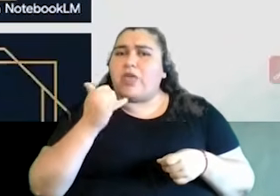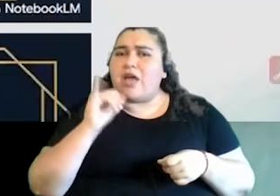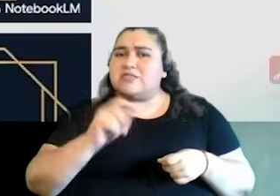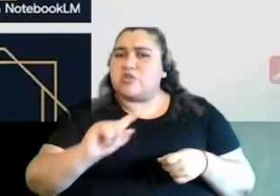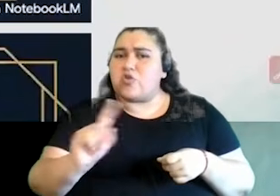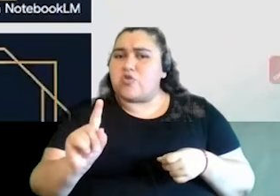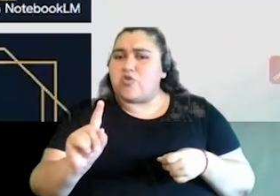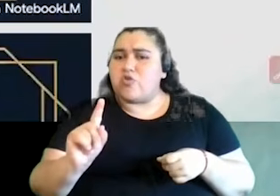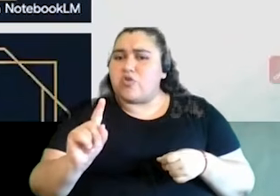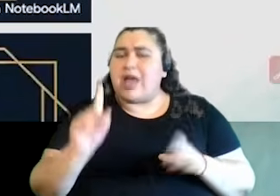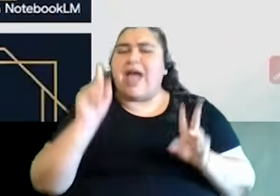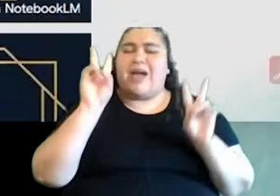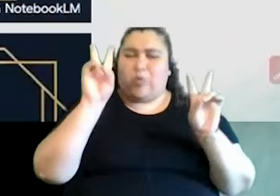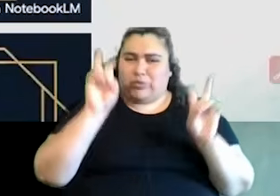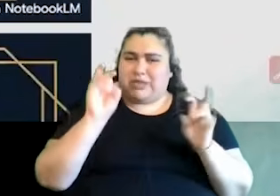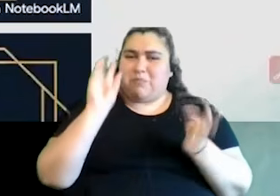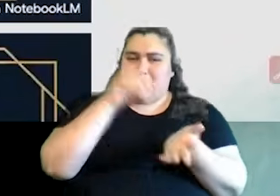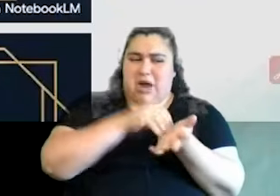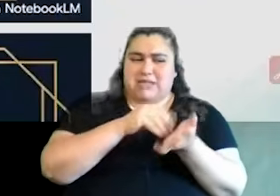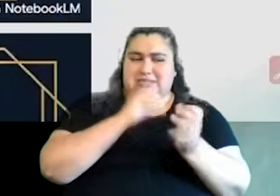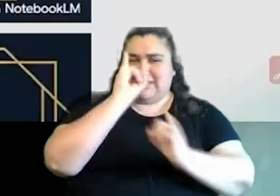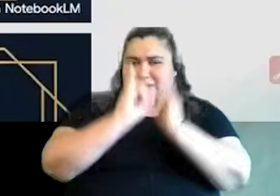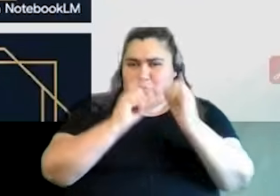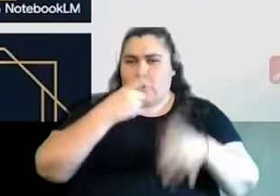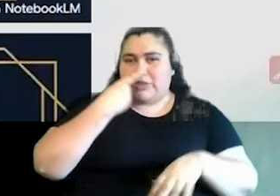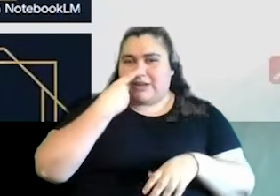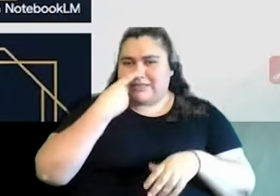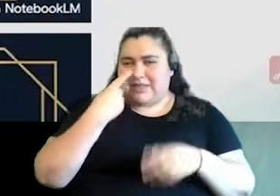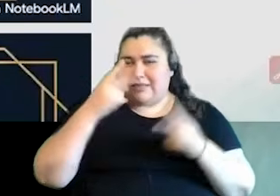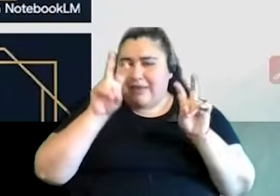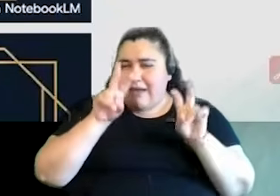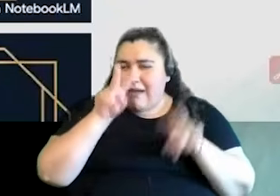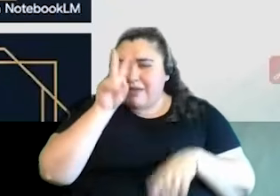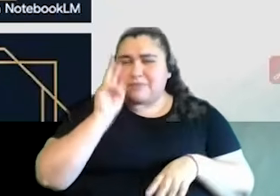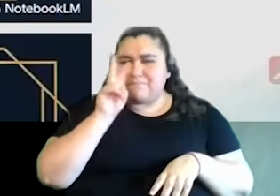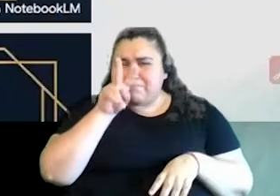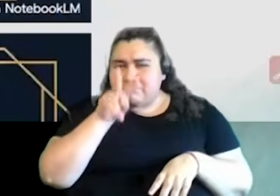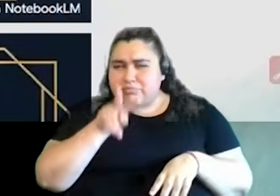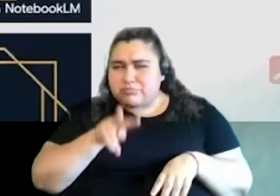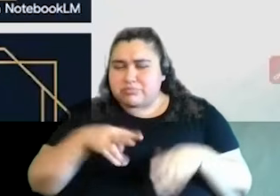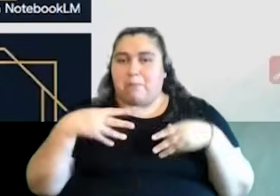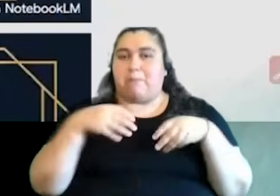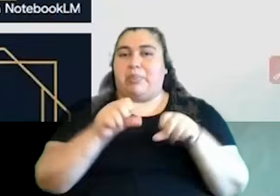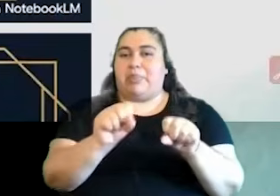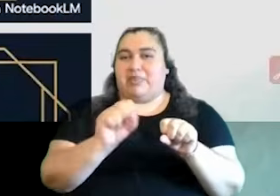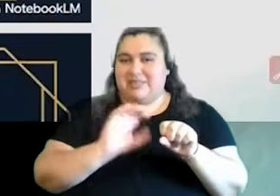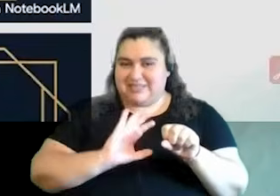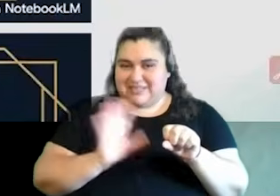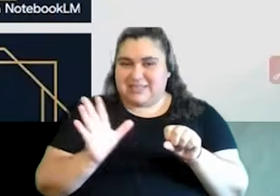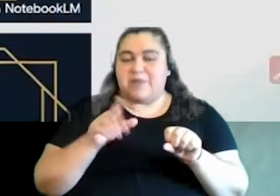un tema interesante que lo acabo de encontrar mientras que estaba conversando con ustedes. Hay